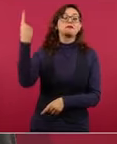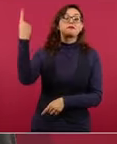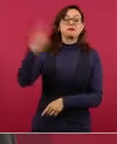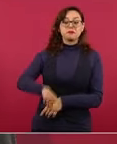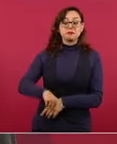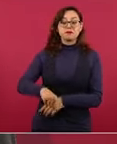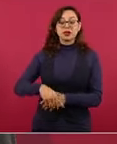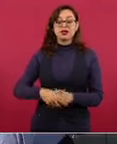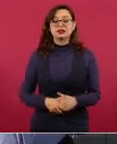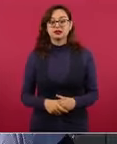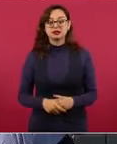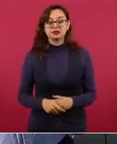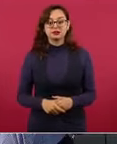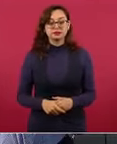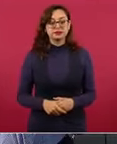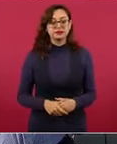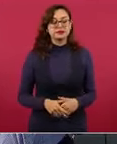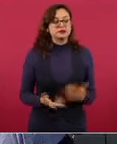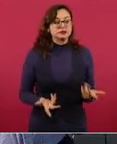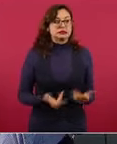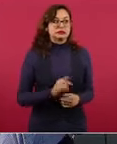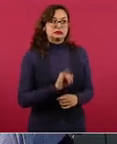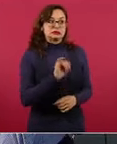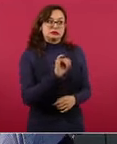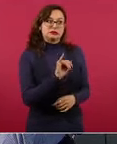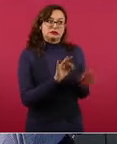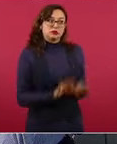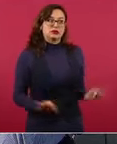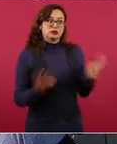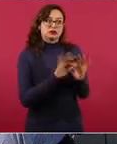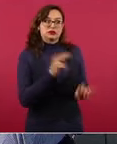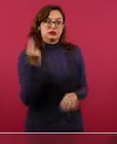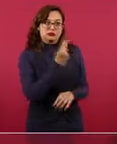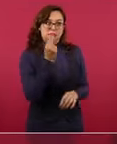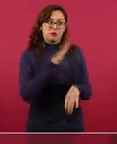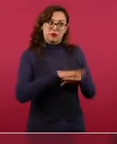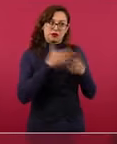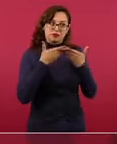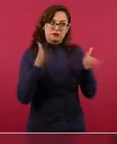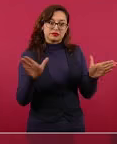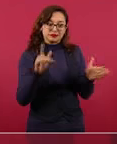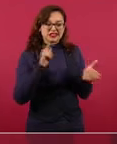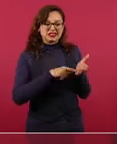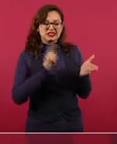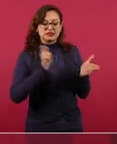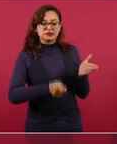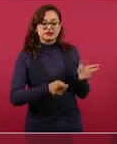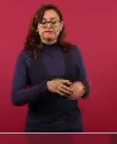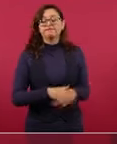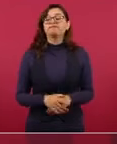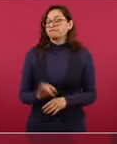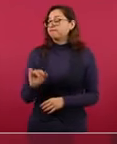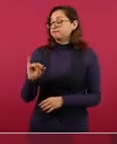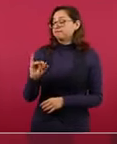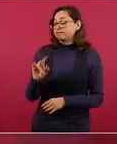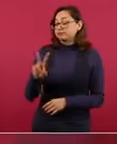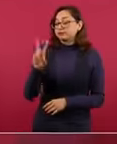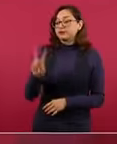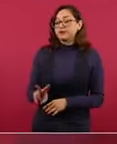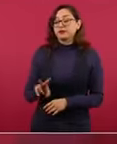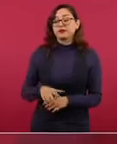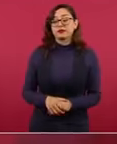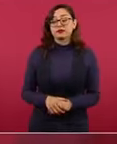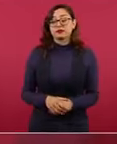qué hicieron con ellos y hay responsabilidades de